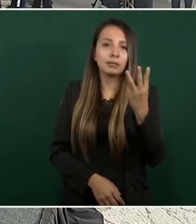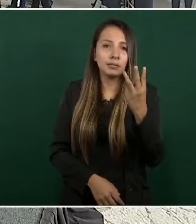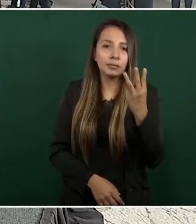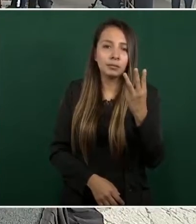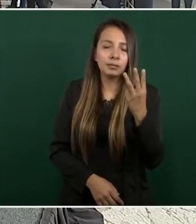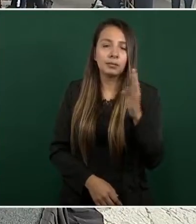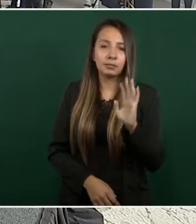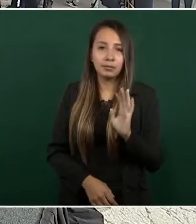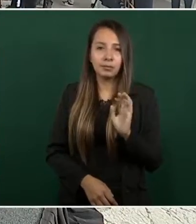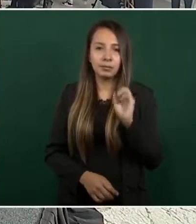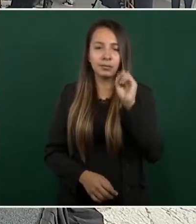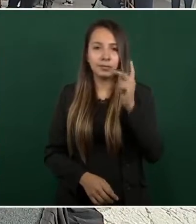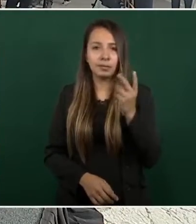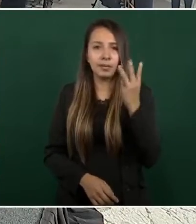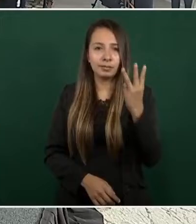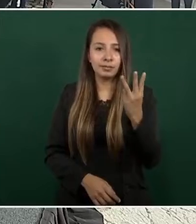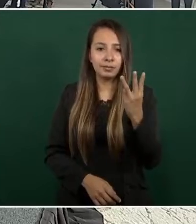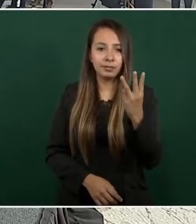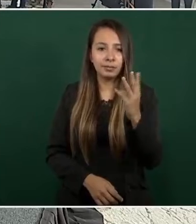Tres.